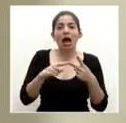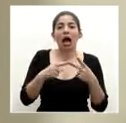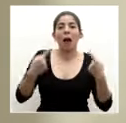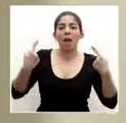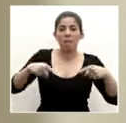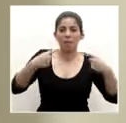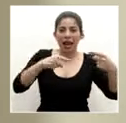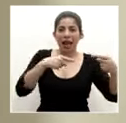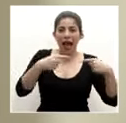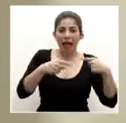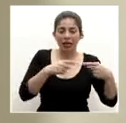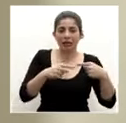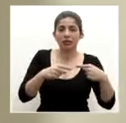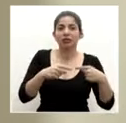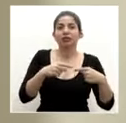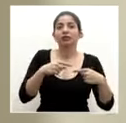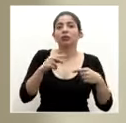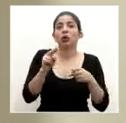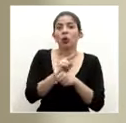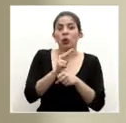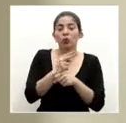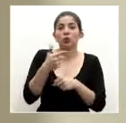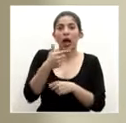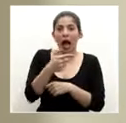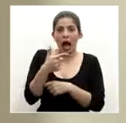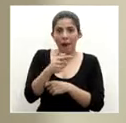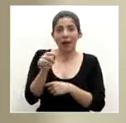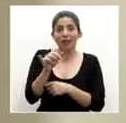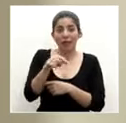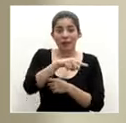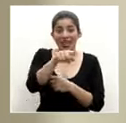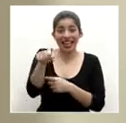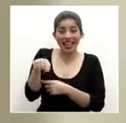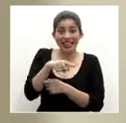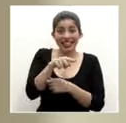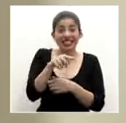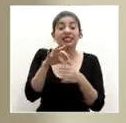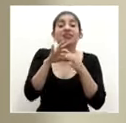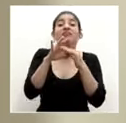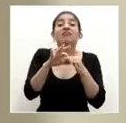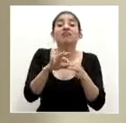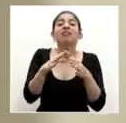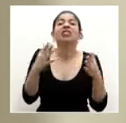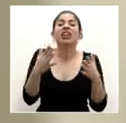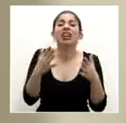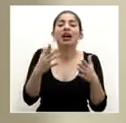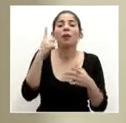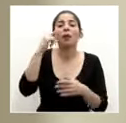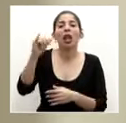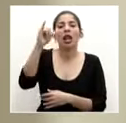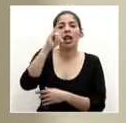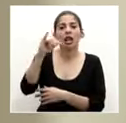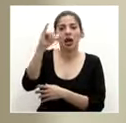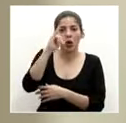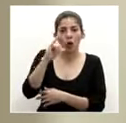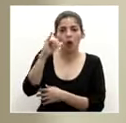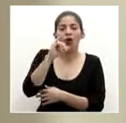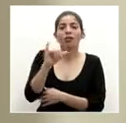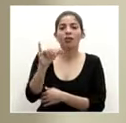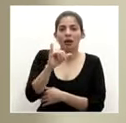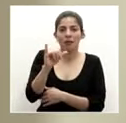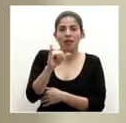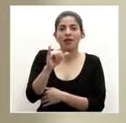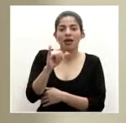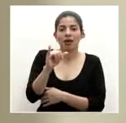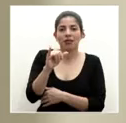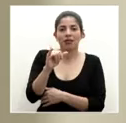riñas, también utilización de arma de fuego, que estaban asociadas al consumo de licor también en este